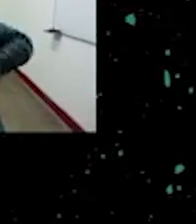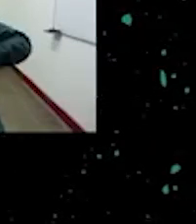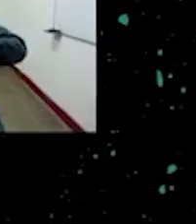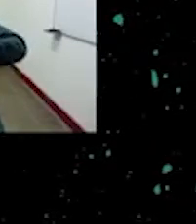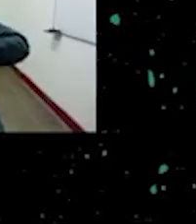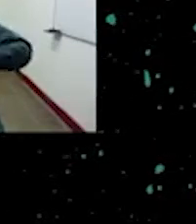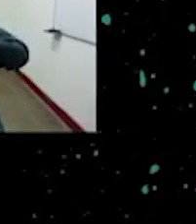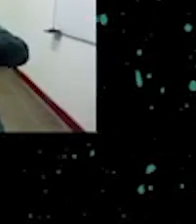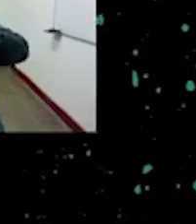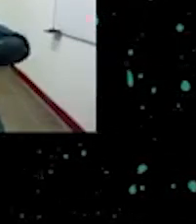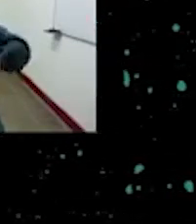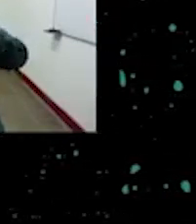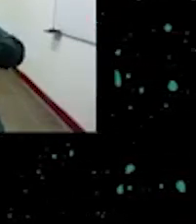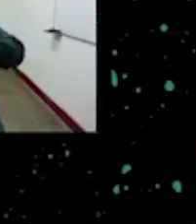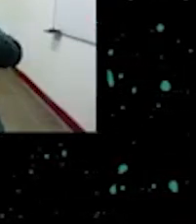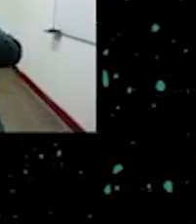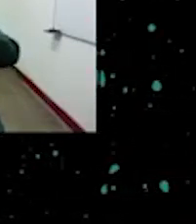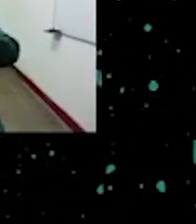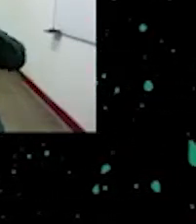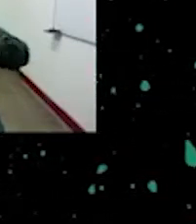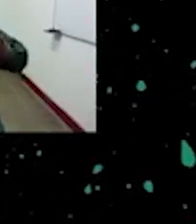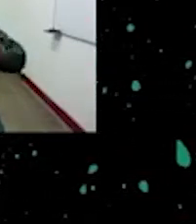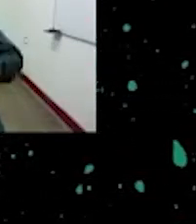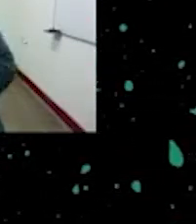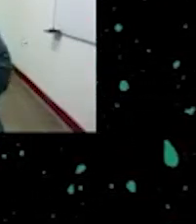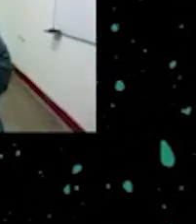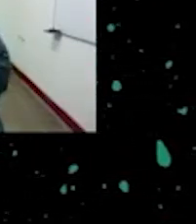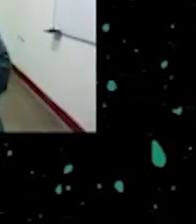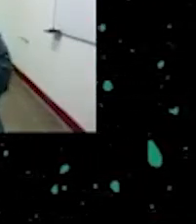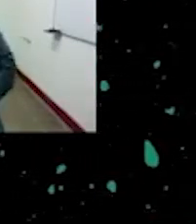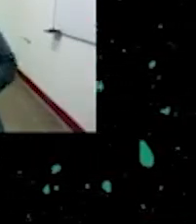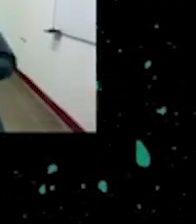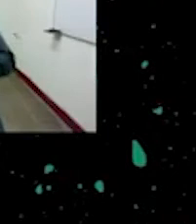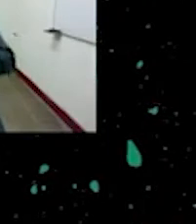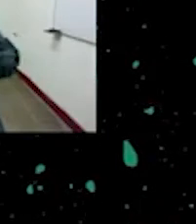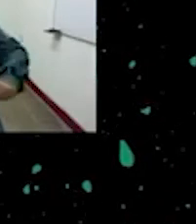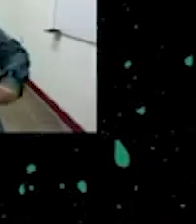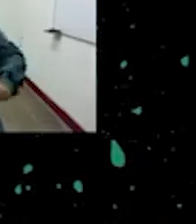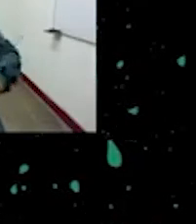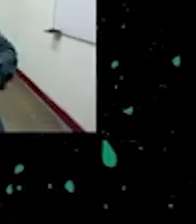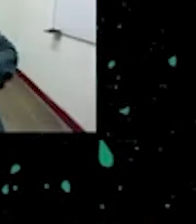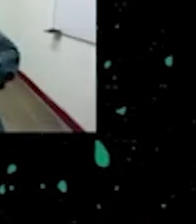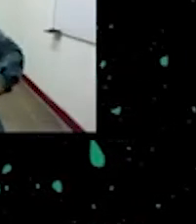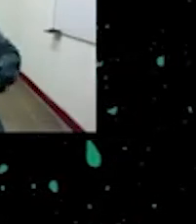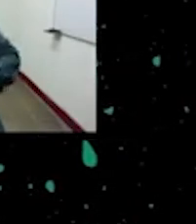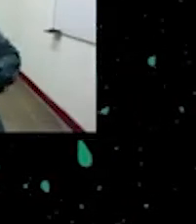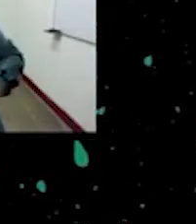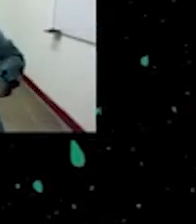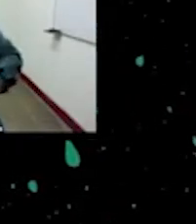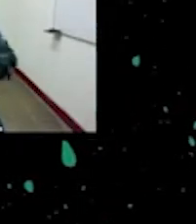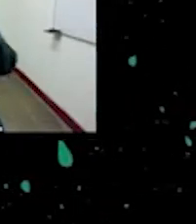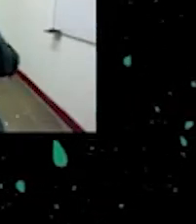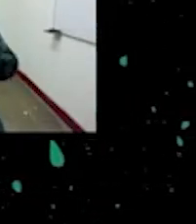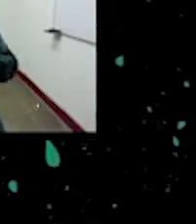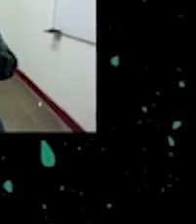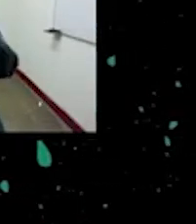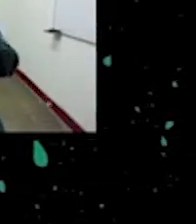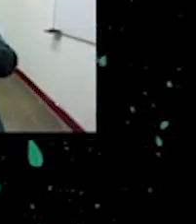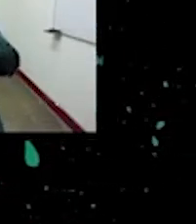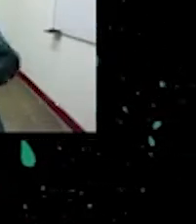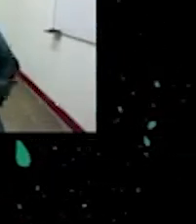persiste ¿no? eh esa música resiste porque son